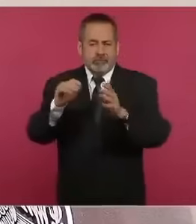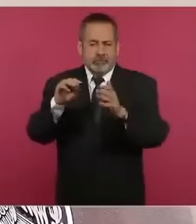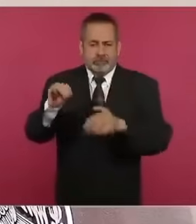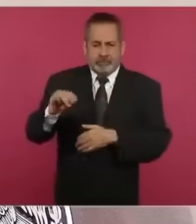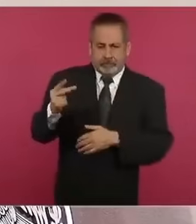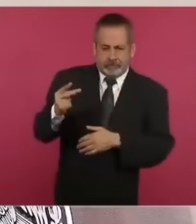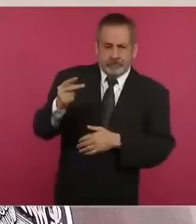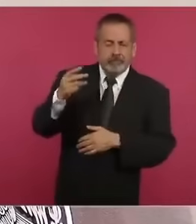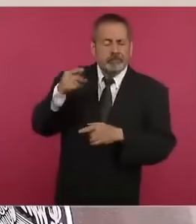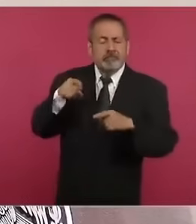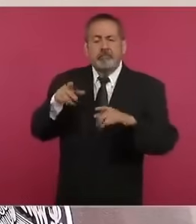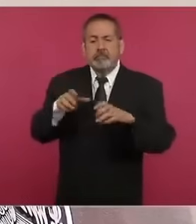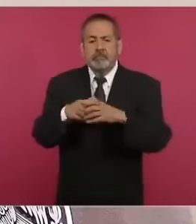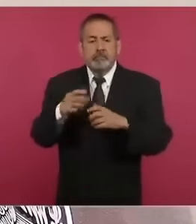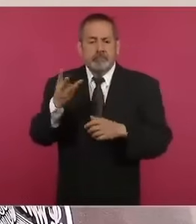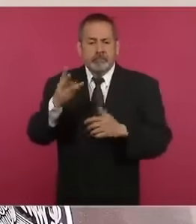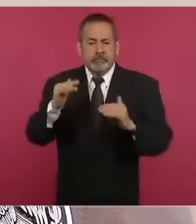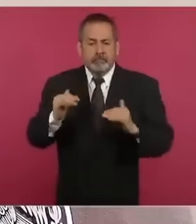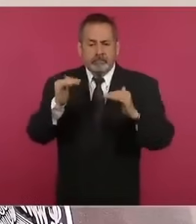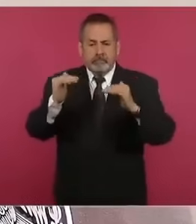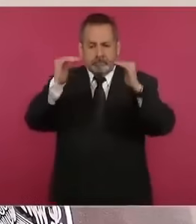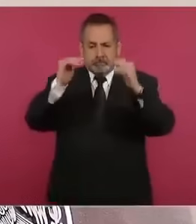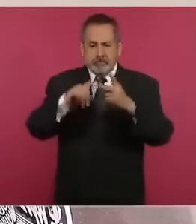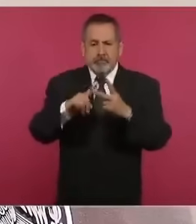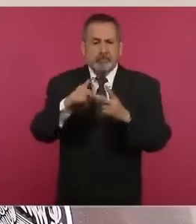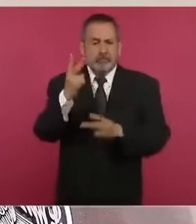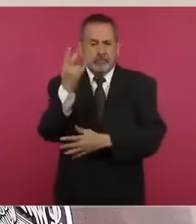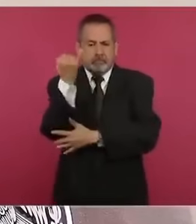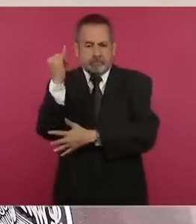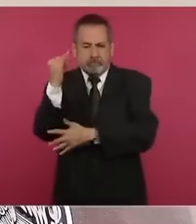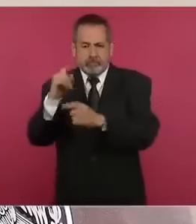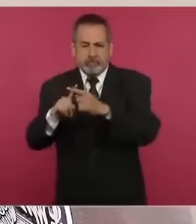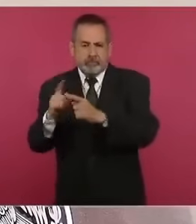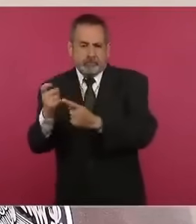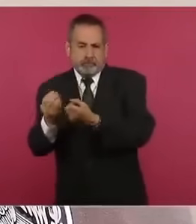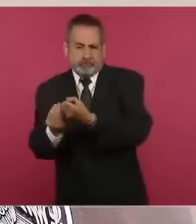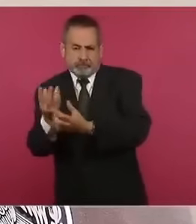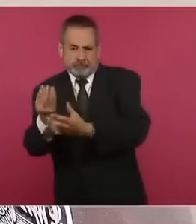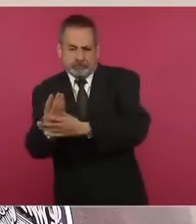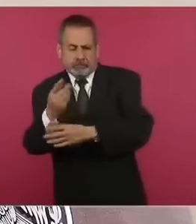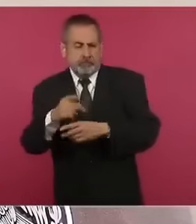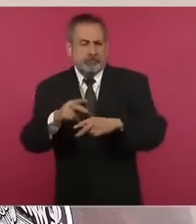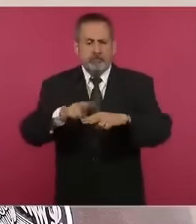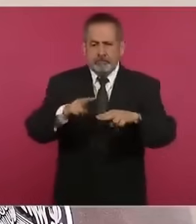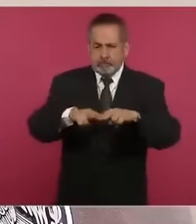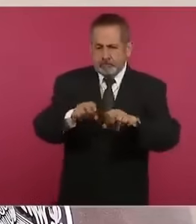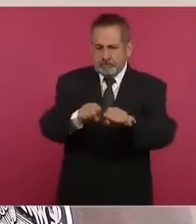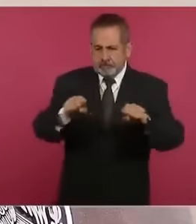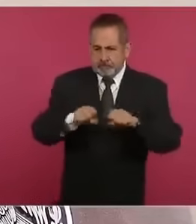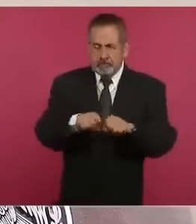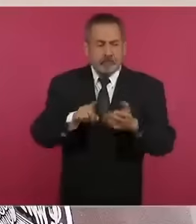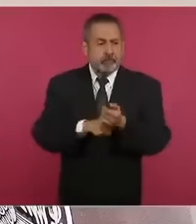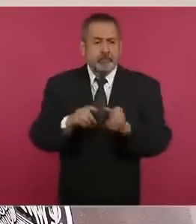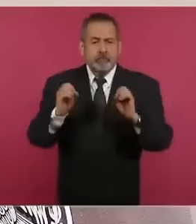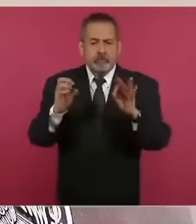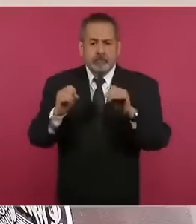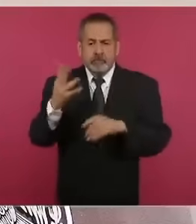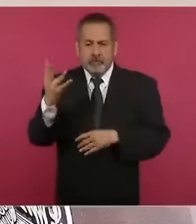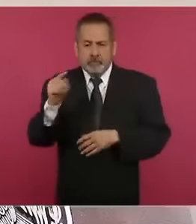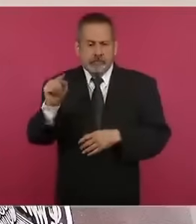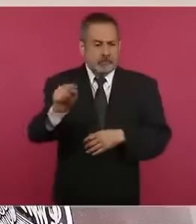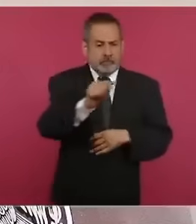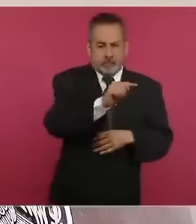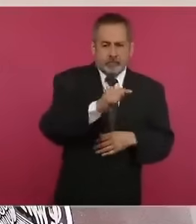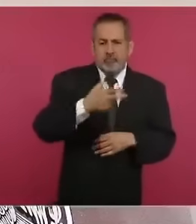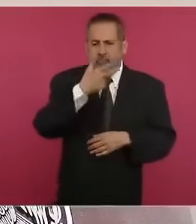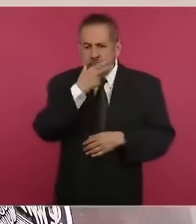también, tres niveles, tiene dos jardines con fuente, un recibidor con cuatro oficinas, con baños para